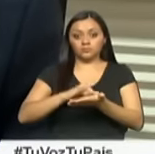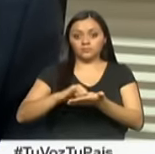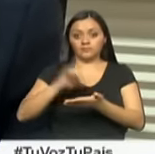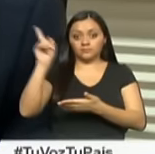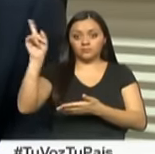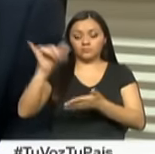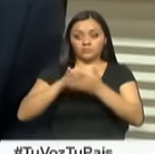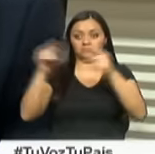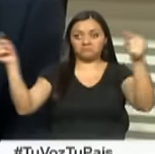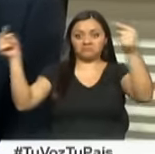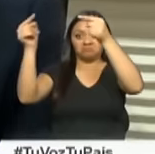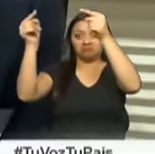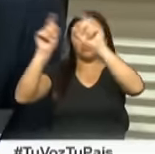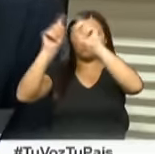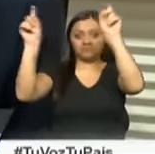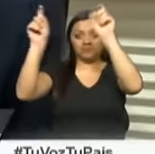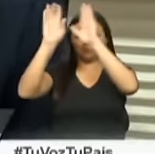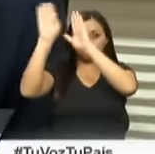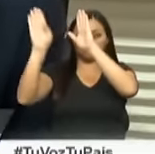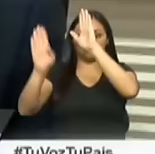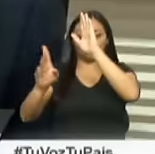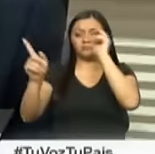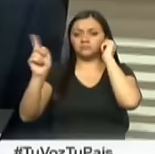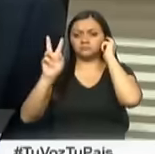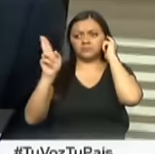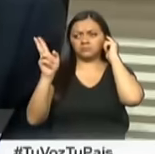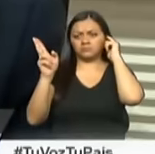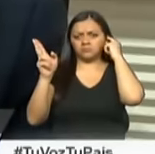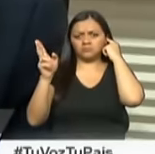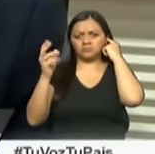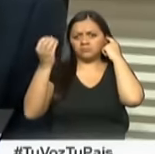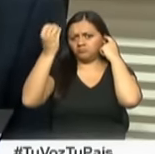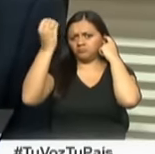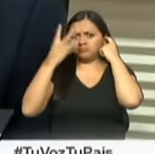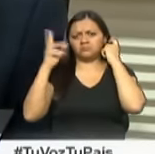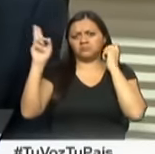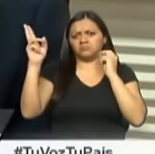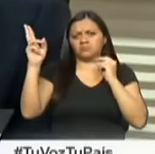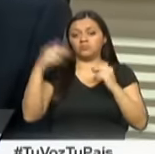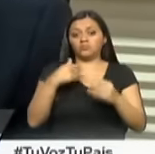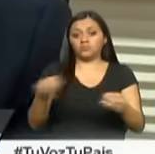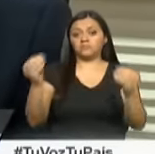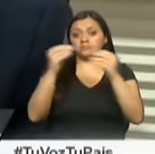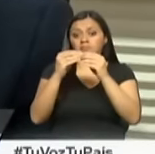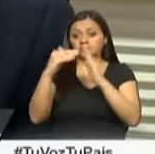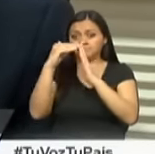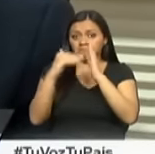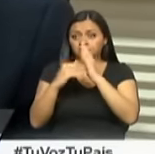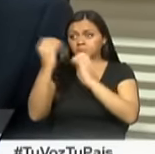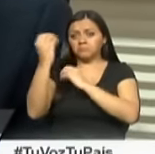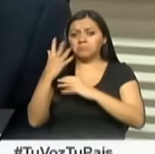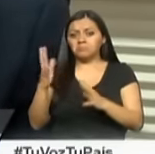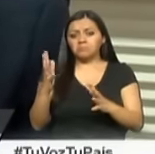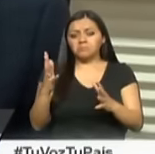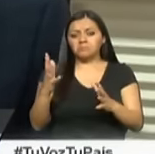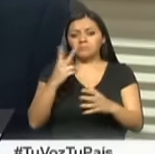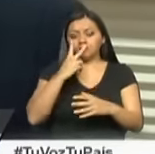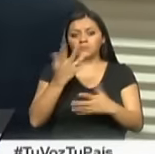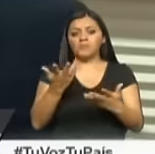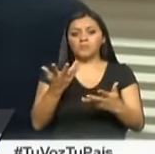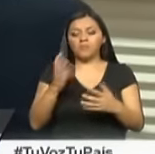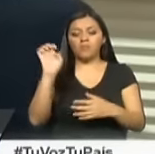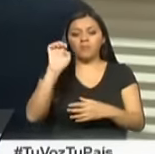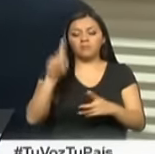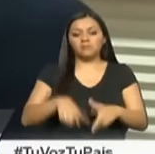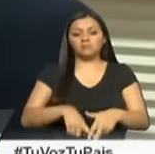contra la empresa Odebrecht es la misma que ya era pública desde inicios de enero del presente año.